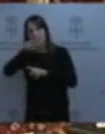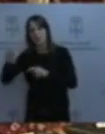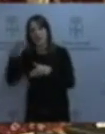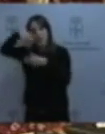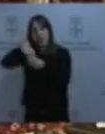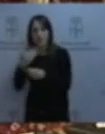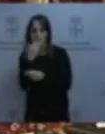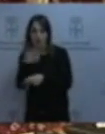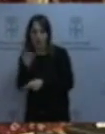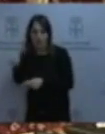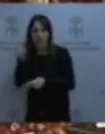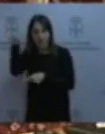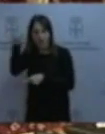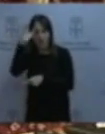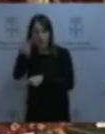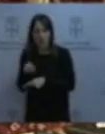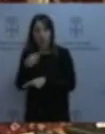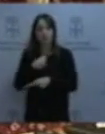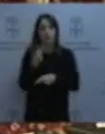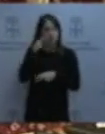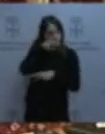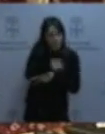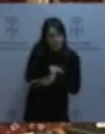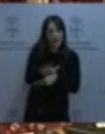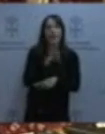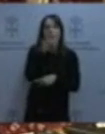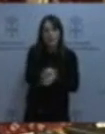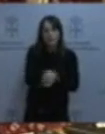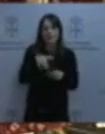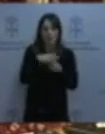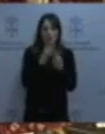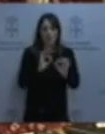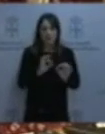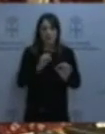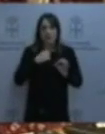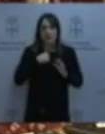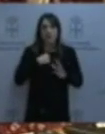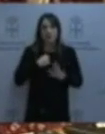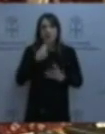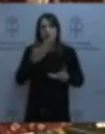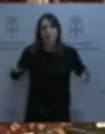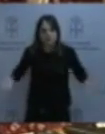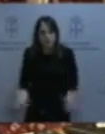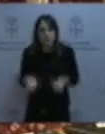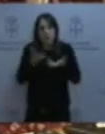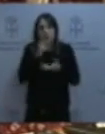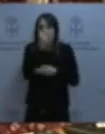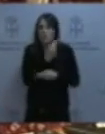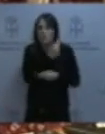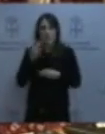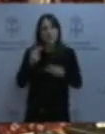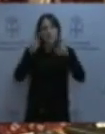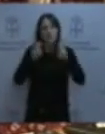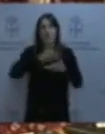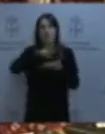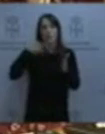Yo estaba allí, parte de esa impotencia fue lo que meses después me impulsó a comprometerme en lanzar un proyecto político en Asturias para tener